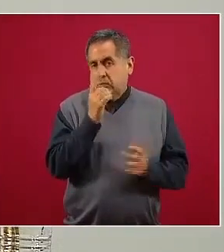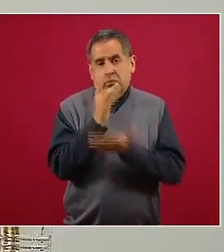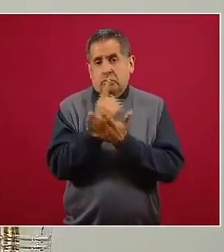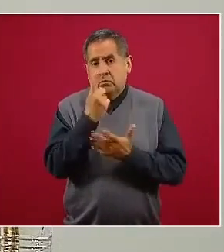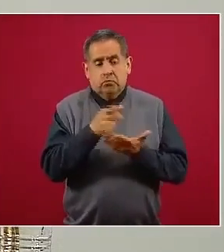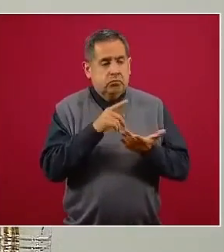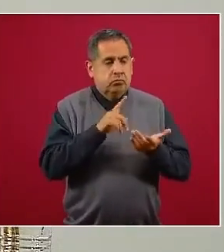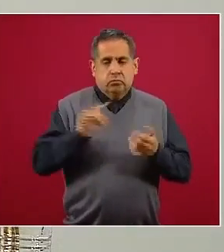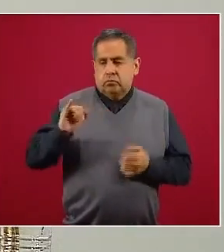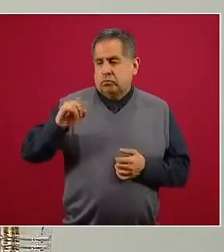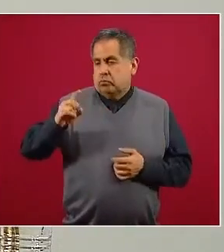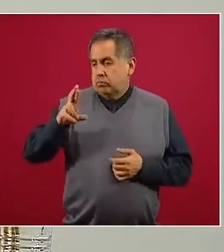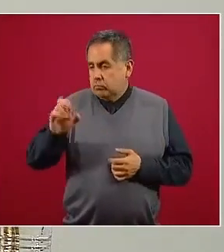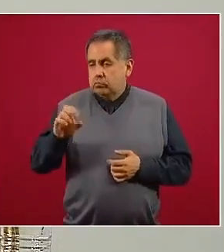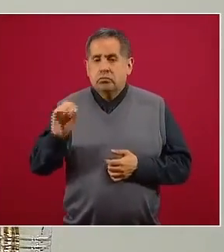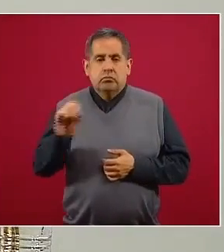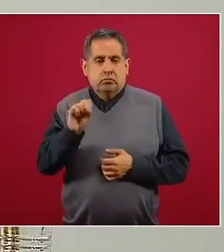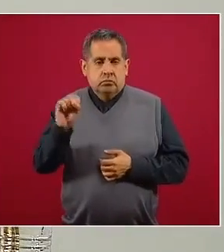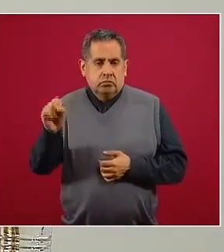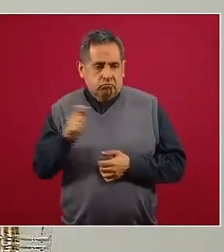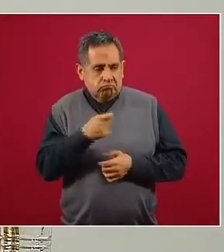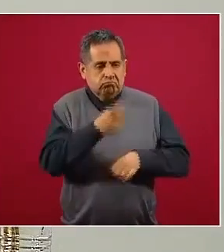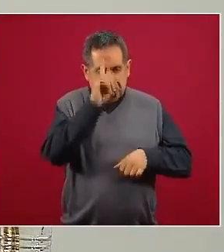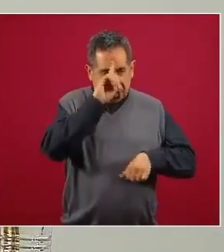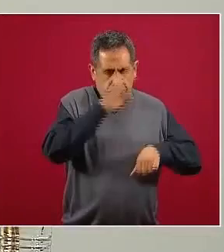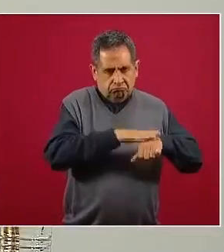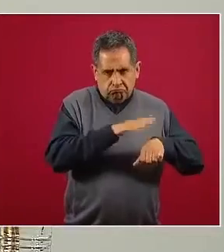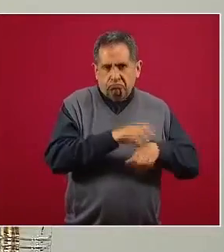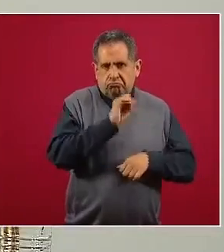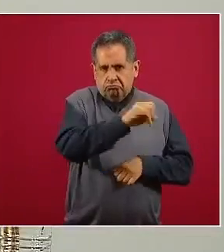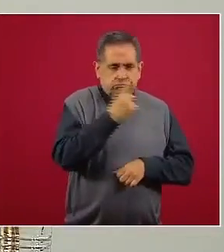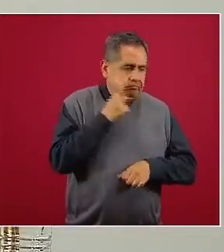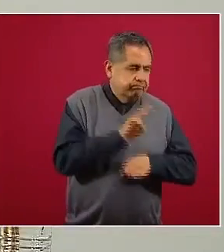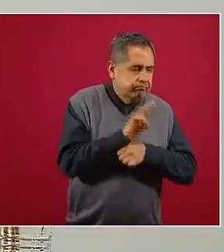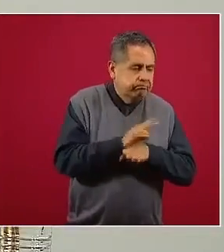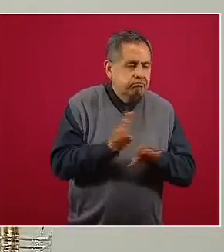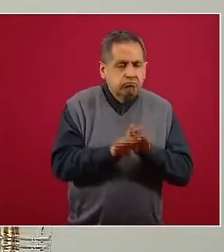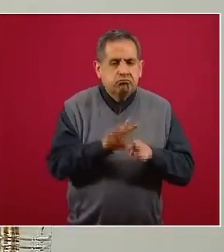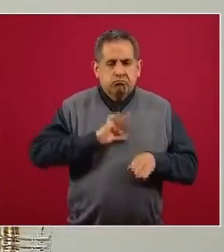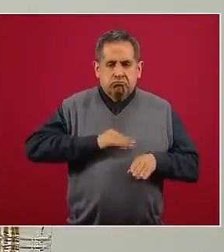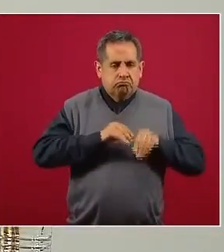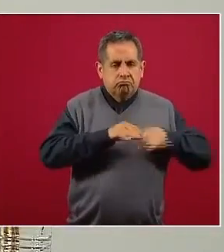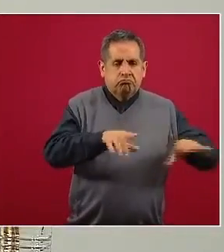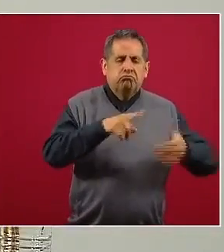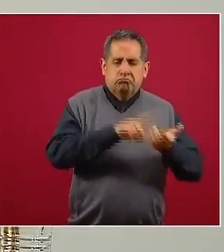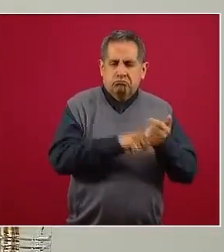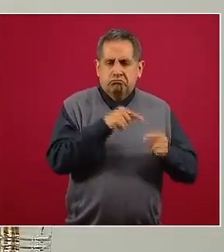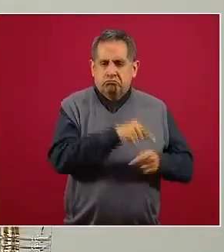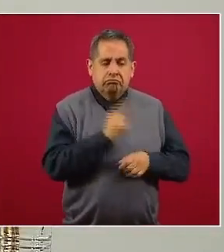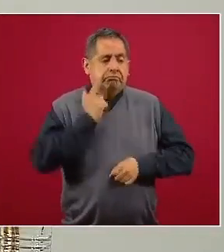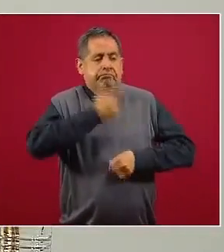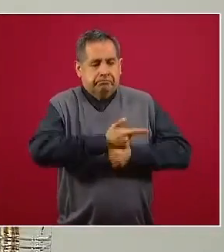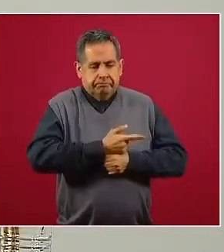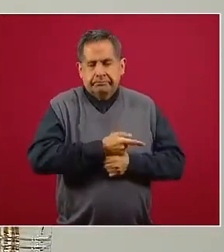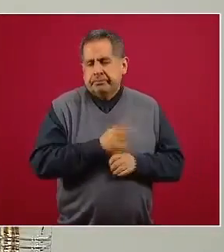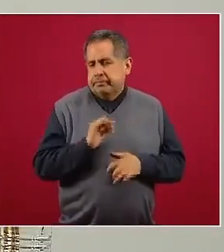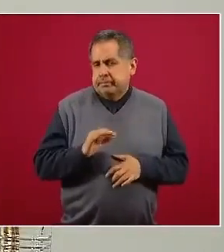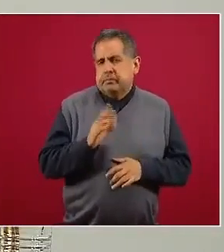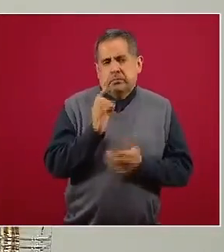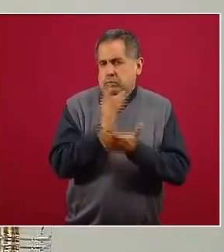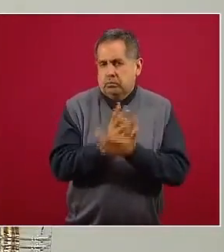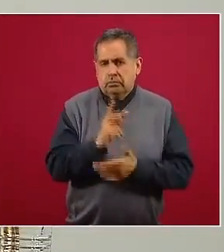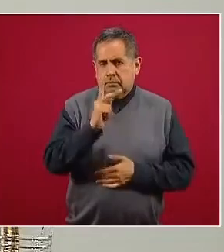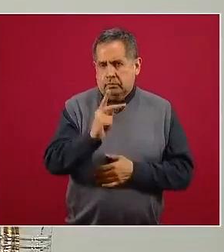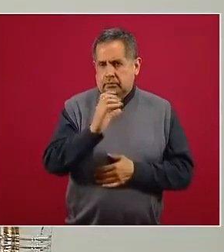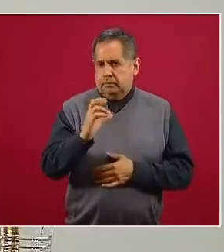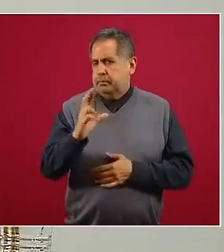momento tanto el INDRE como la Secretaría de Salud recomiendan para la vigilancia epidemiológica y para el diagnóstico clínico.